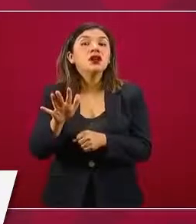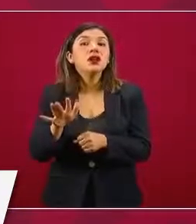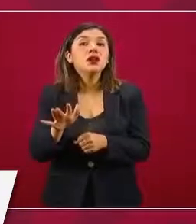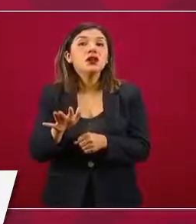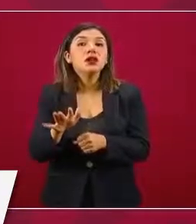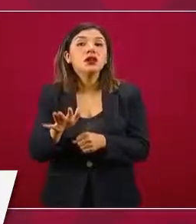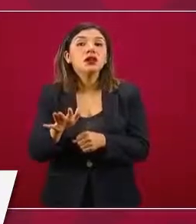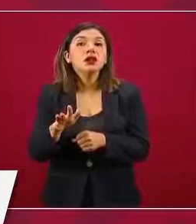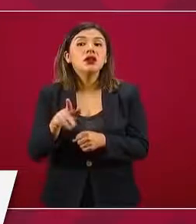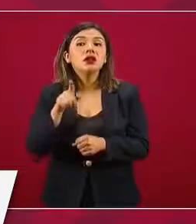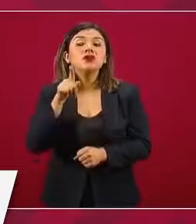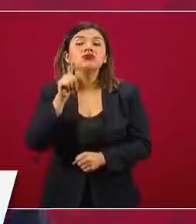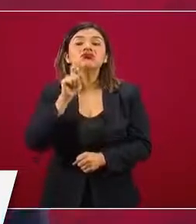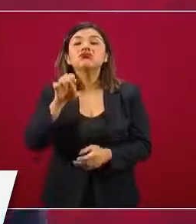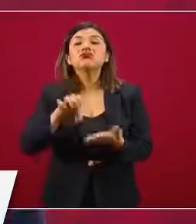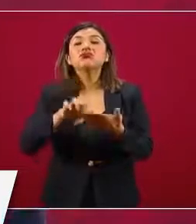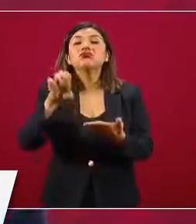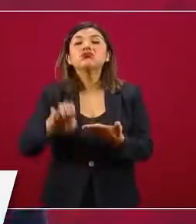eres